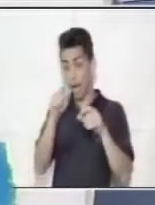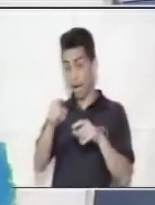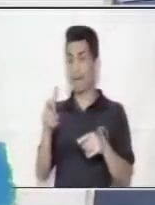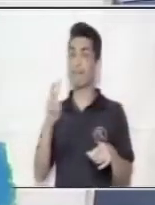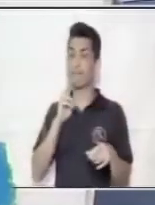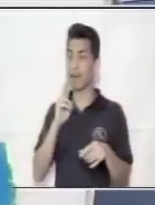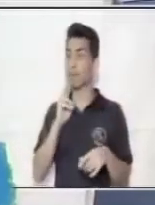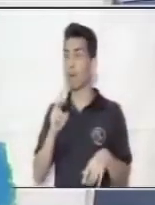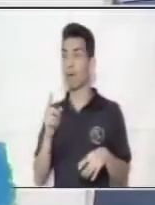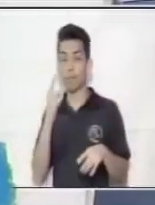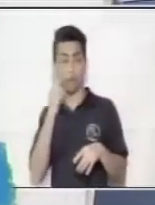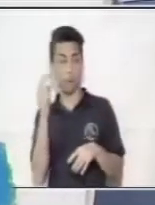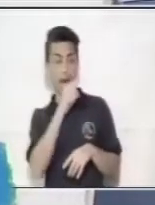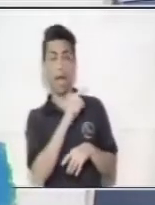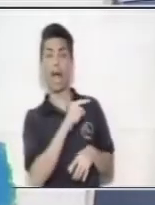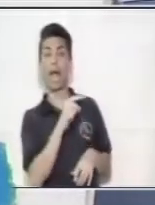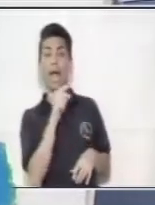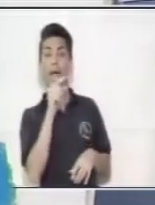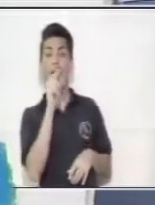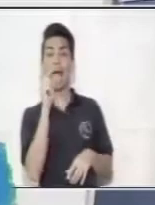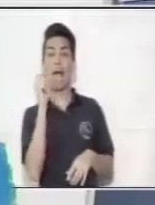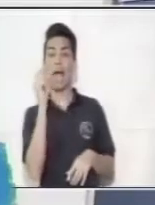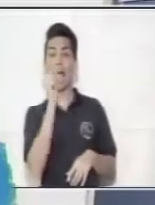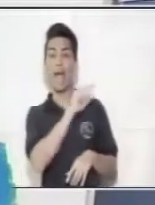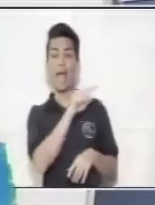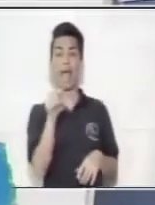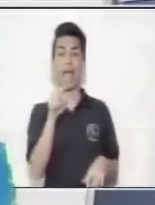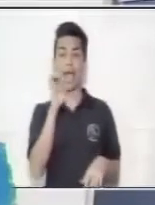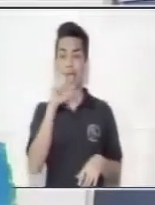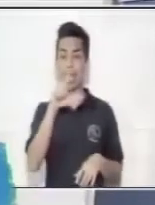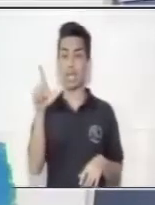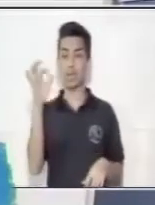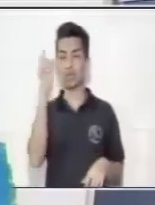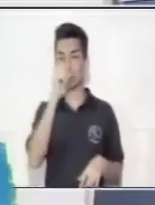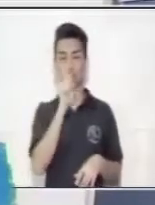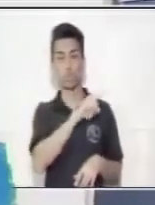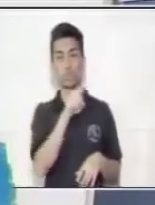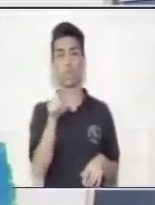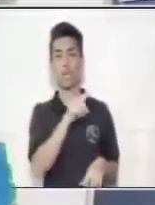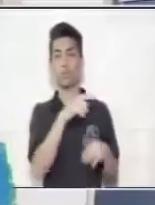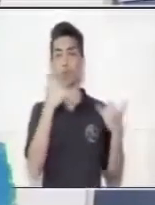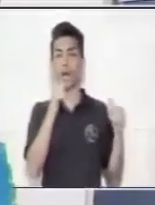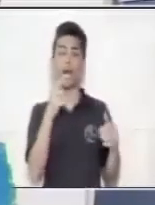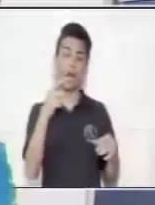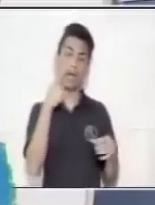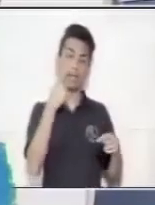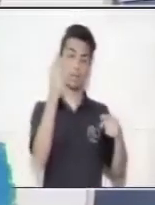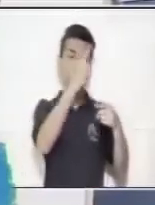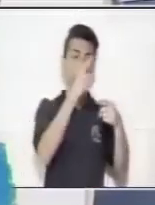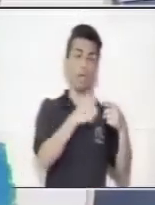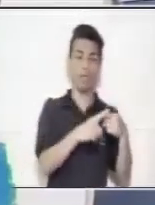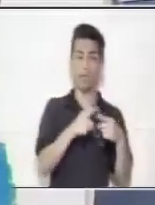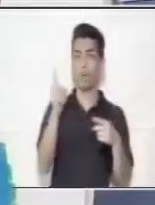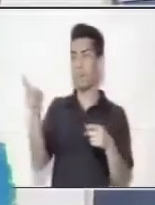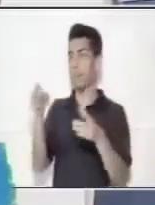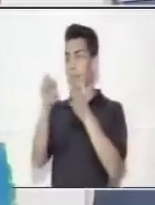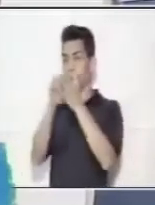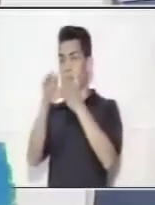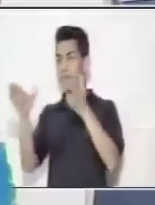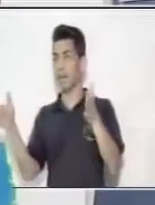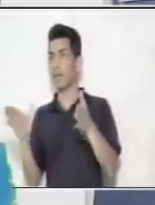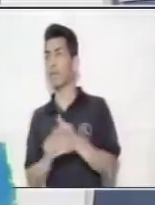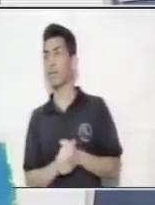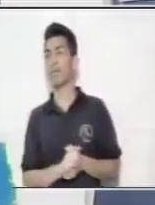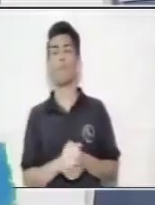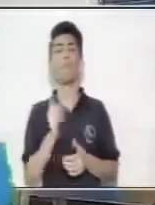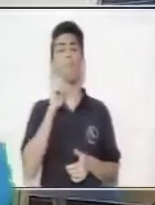nuestro sujeto, la niña y el perro, porque son ellos. Y juegan en el jardín sería nuestro predicado. Porque